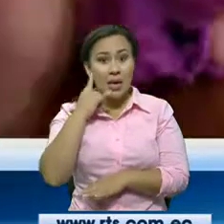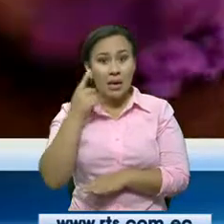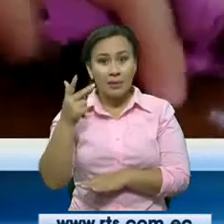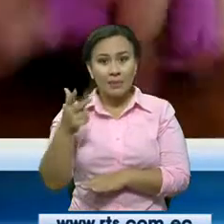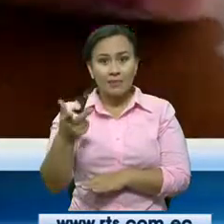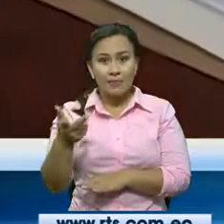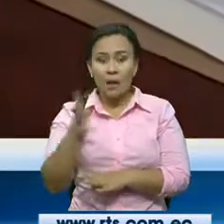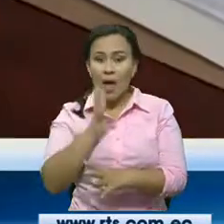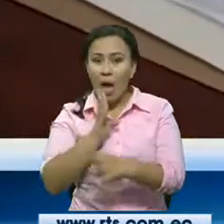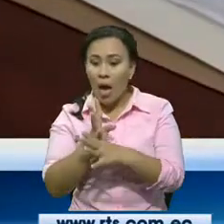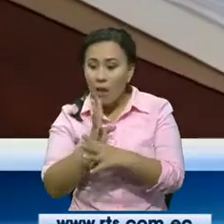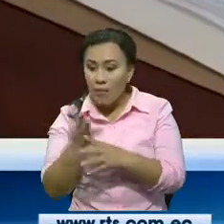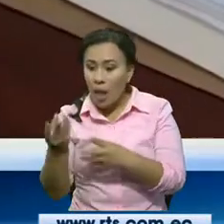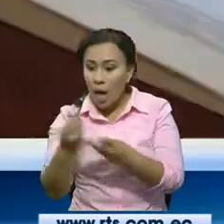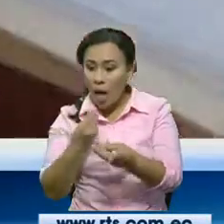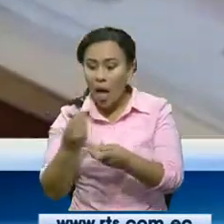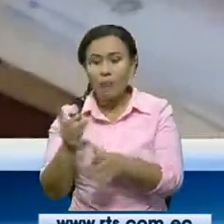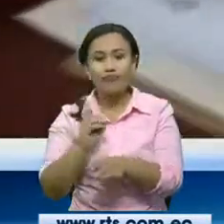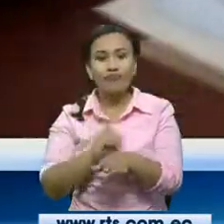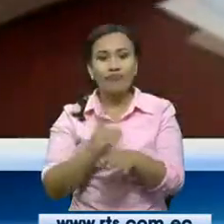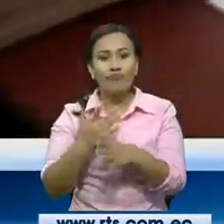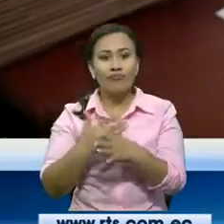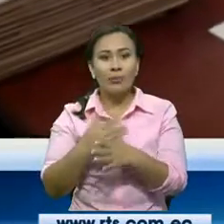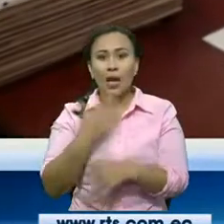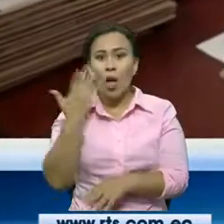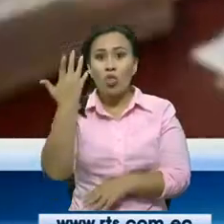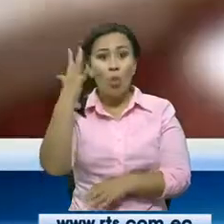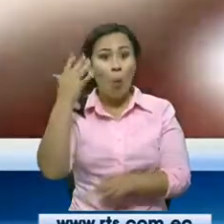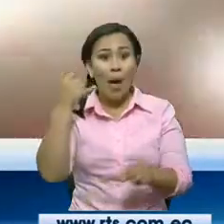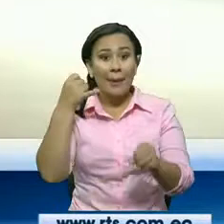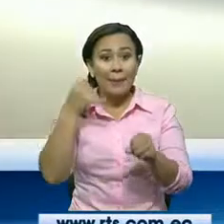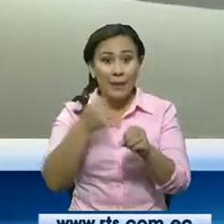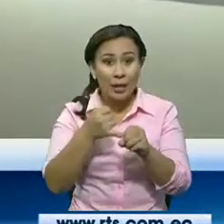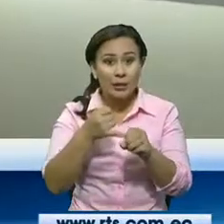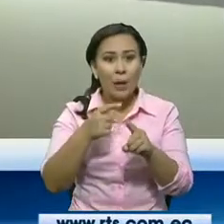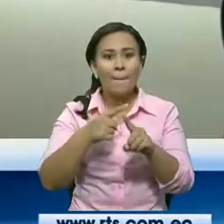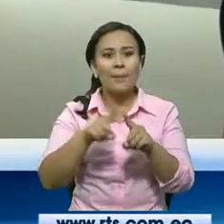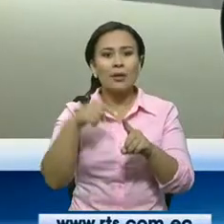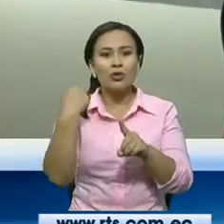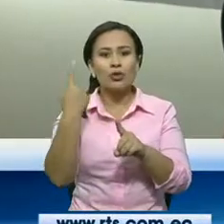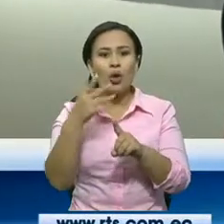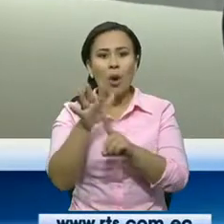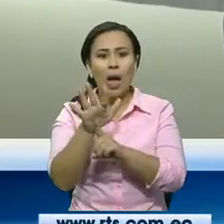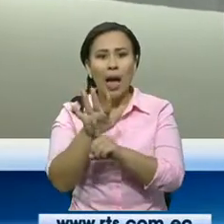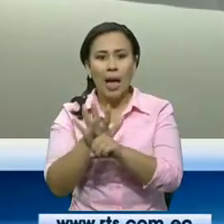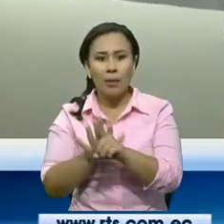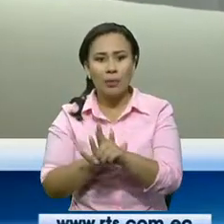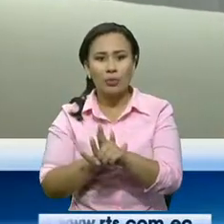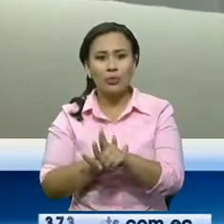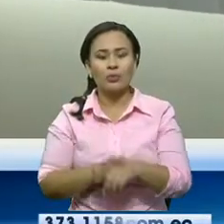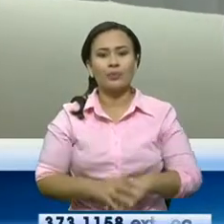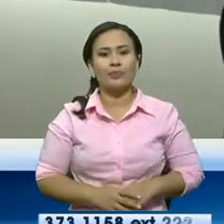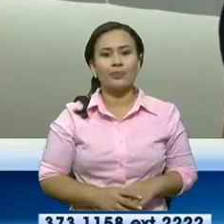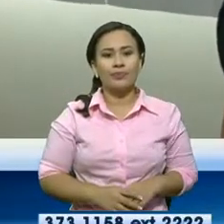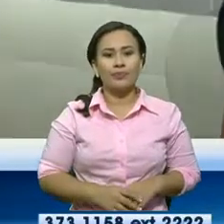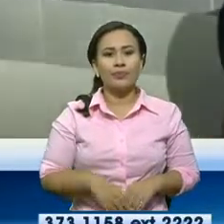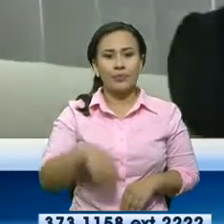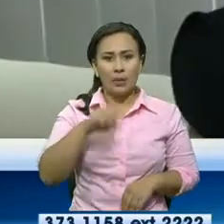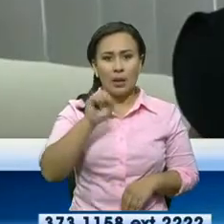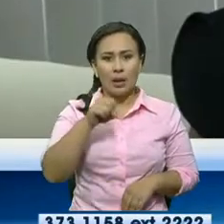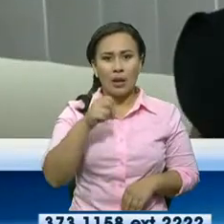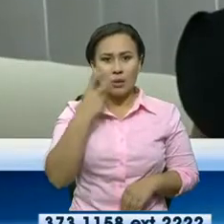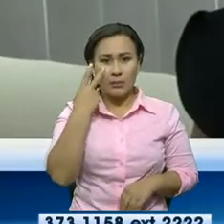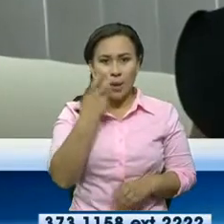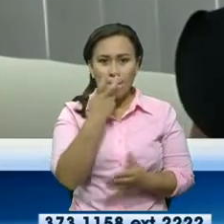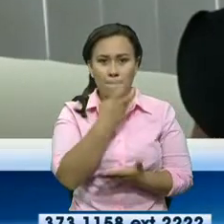de Yesel. La autoridad aclaró que no hubo violación al respecto. Ahorita no podemos determinar si hay prueba, pero elementos de convicción sí los hay. Pero